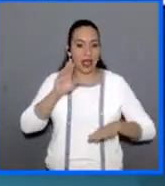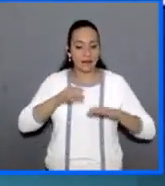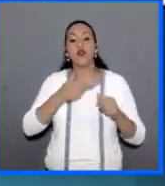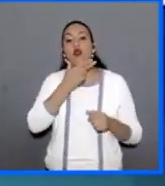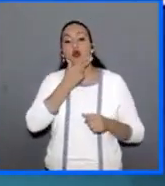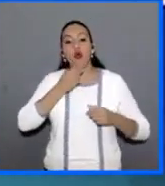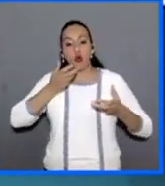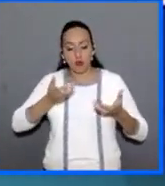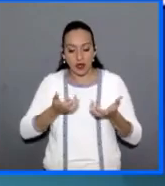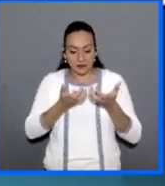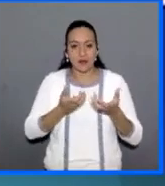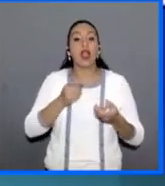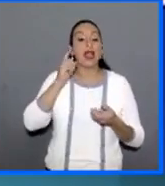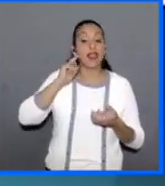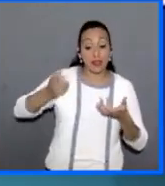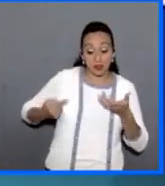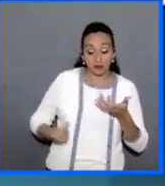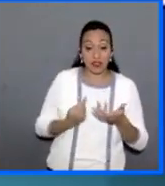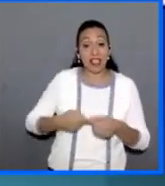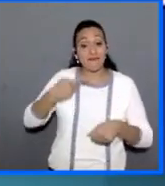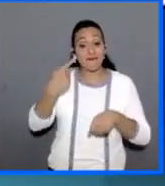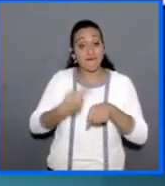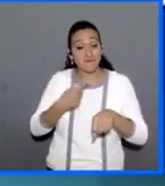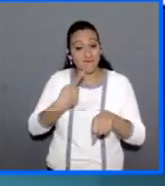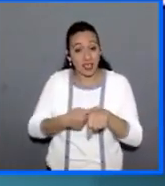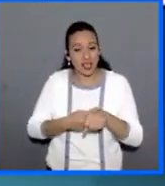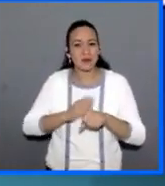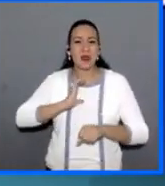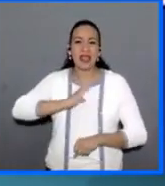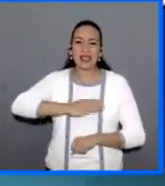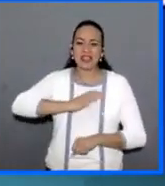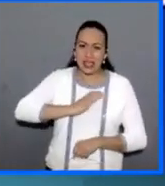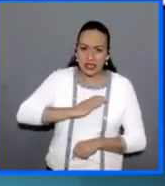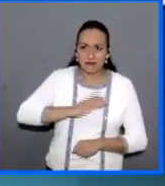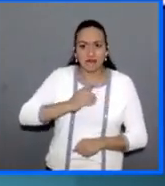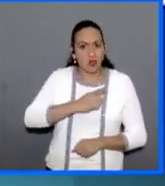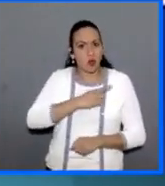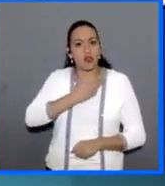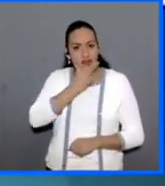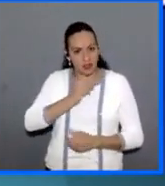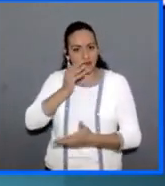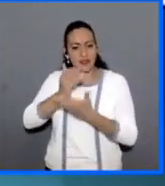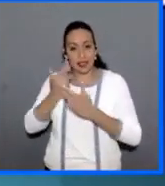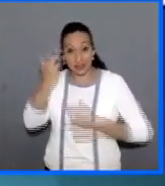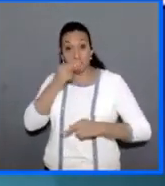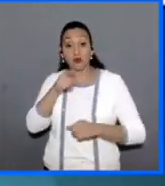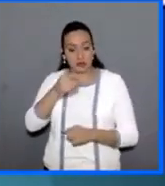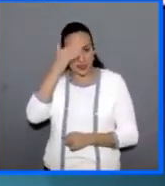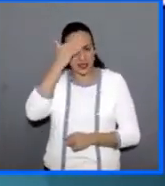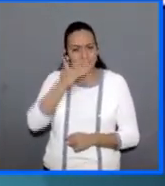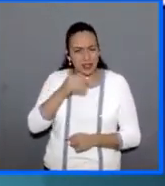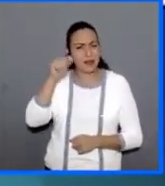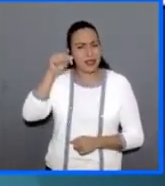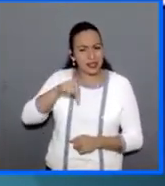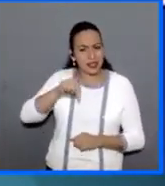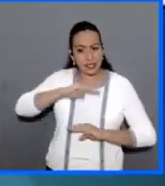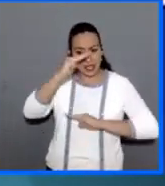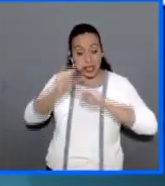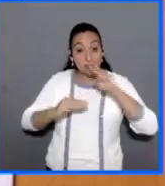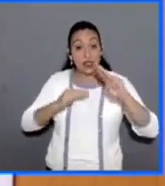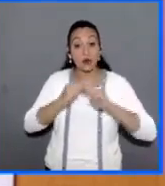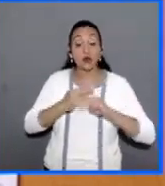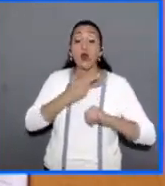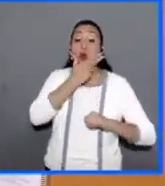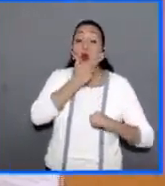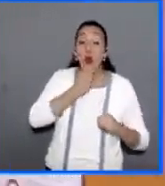genitourinario en los hombres. A nivel mundial se sabe que es la segunda causa de muerte justo después del cáncer de